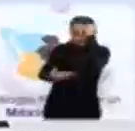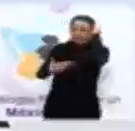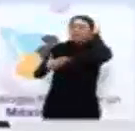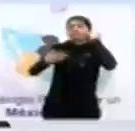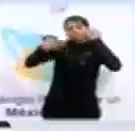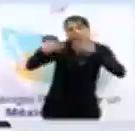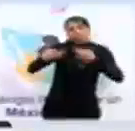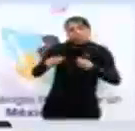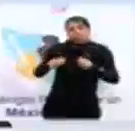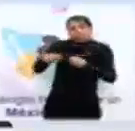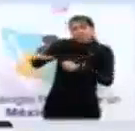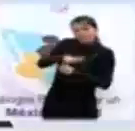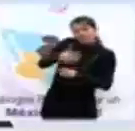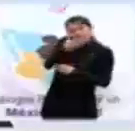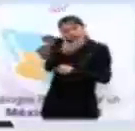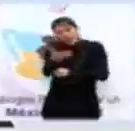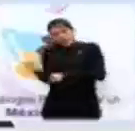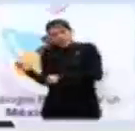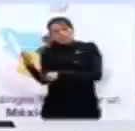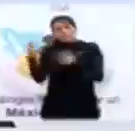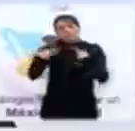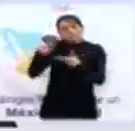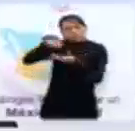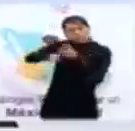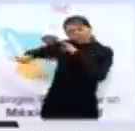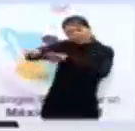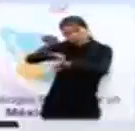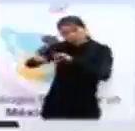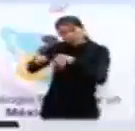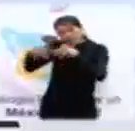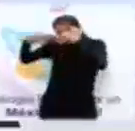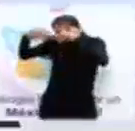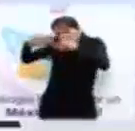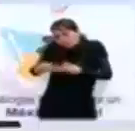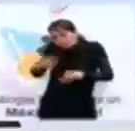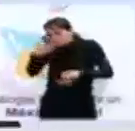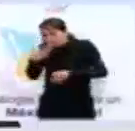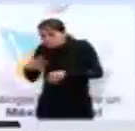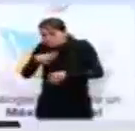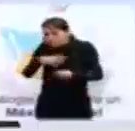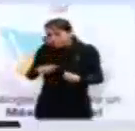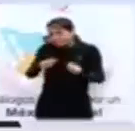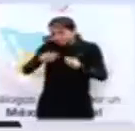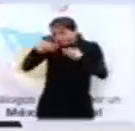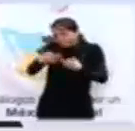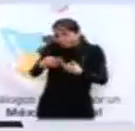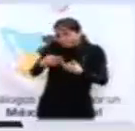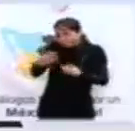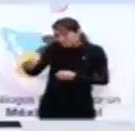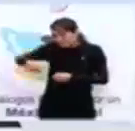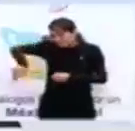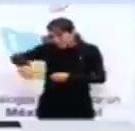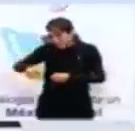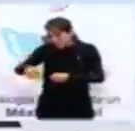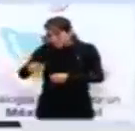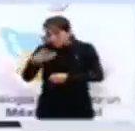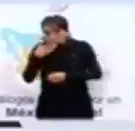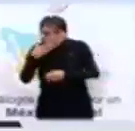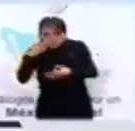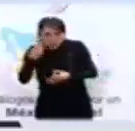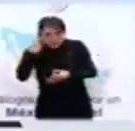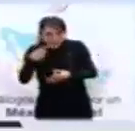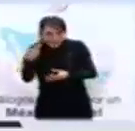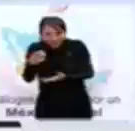del campo y de su población y de sus productores es o no estratégico para el desarrollo nacional. O sea, si es